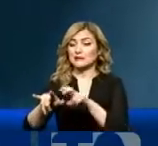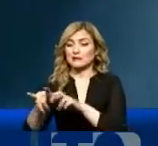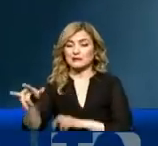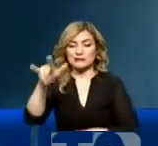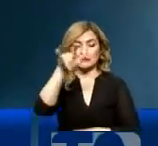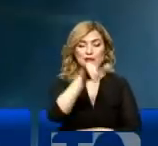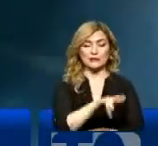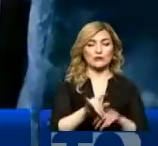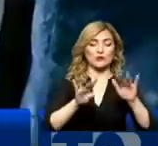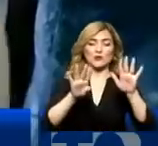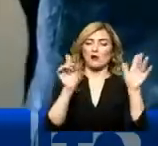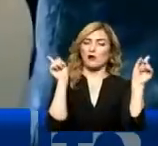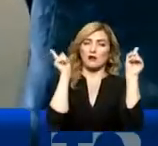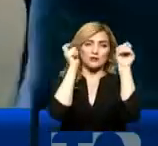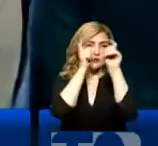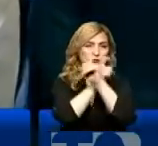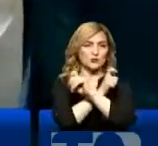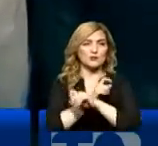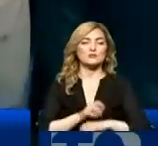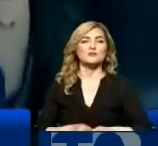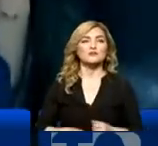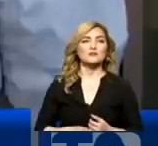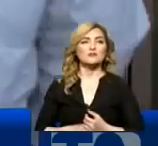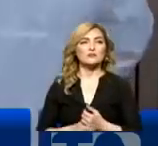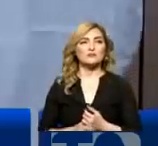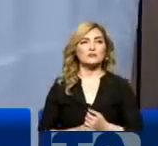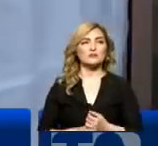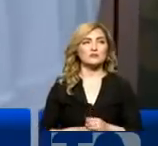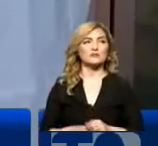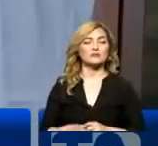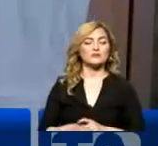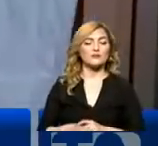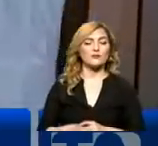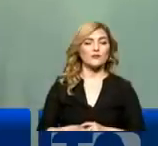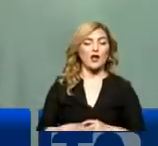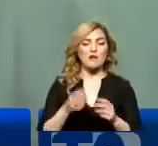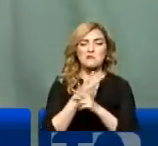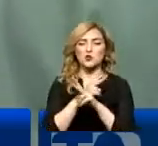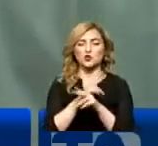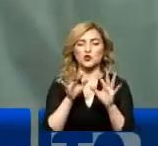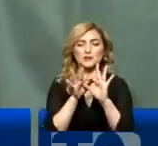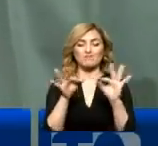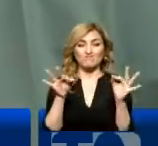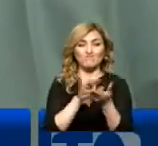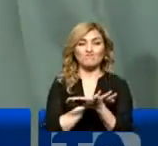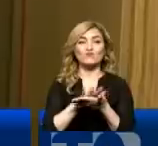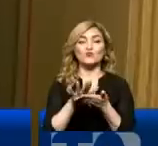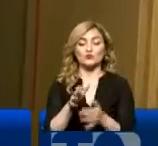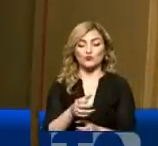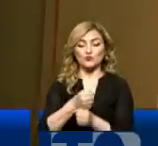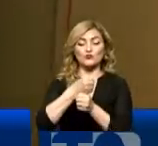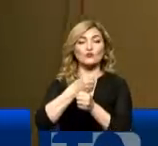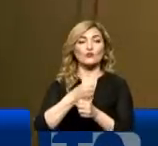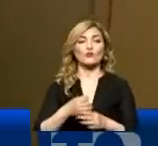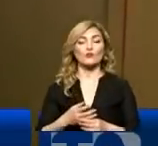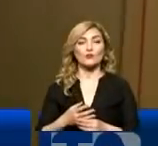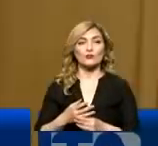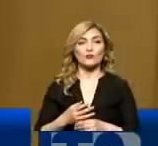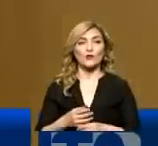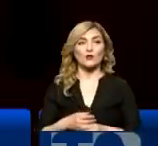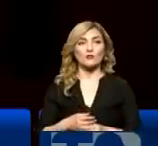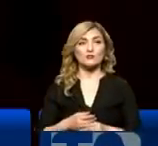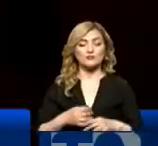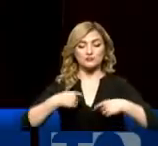9 compatriotas desde la China, tomando en cuenta las precauciones sanitarias humanitarias que se debe tener, así como